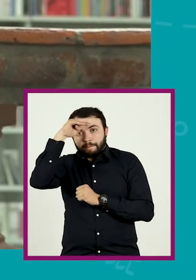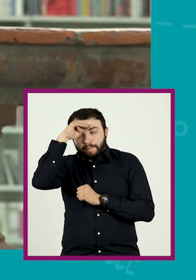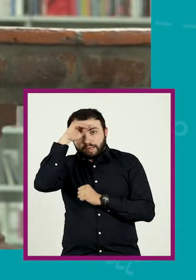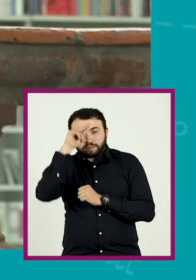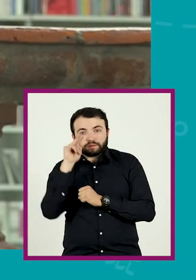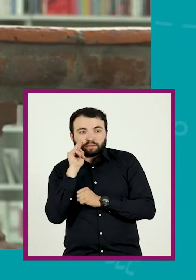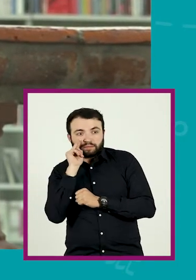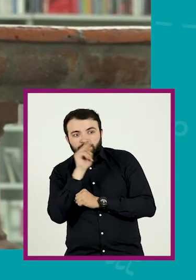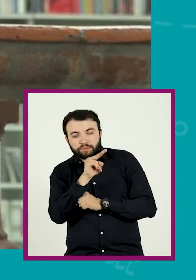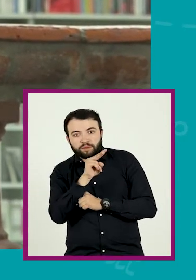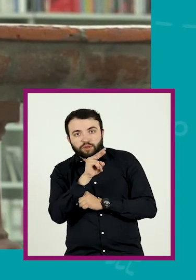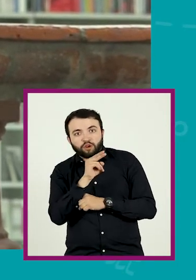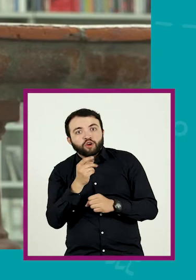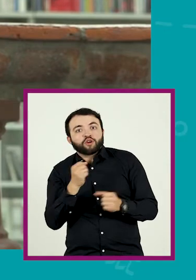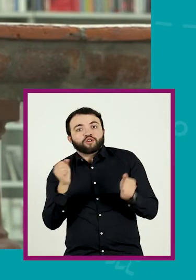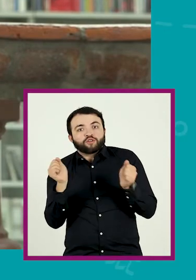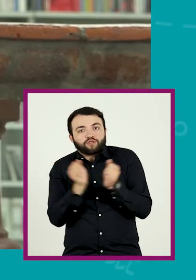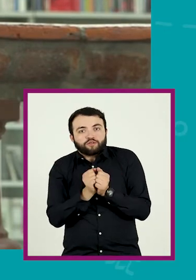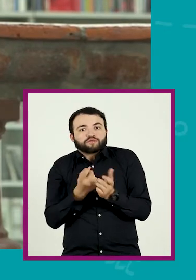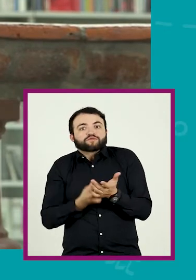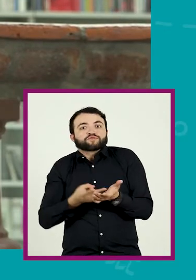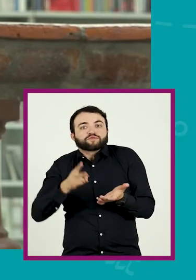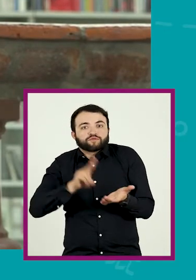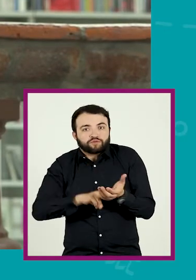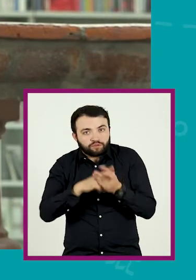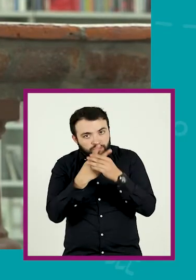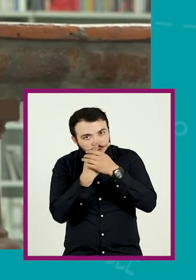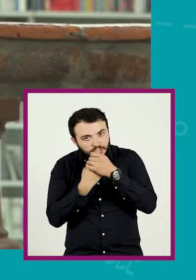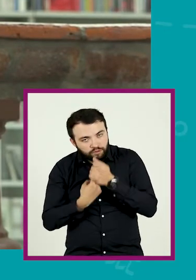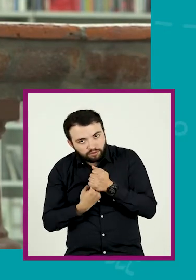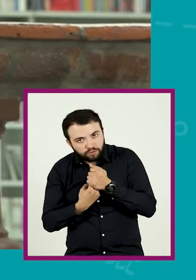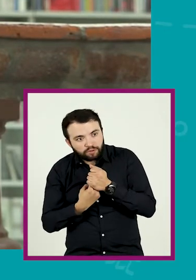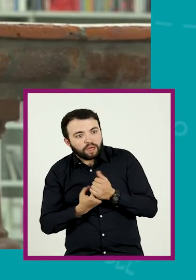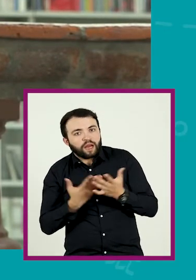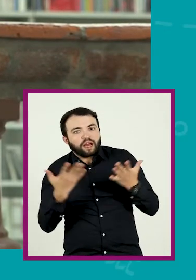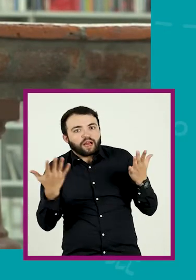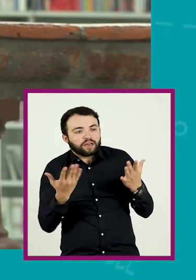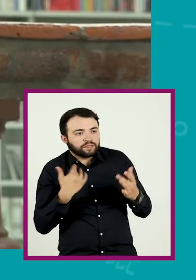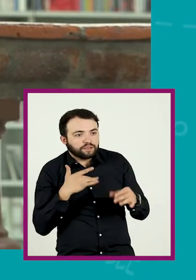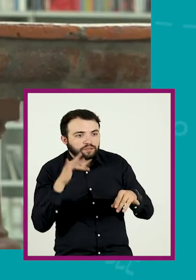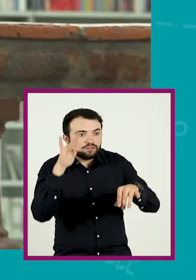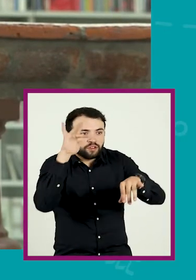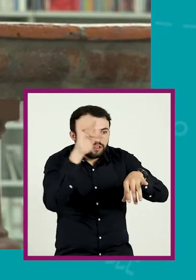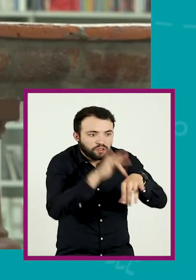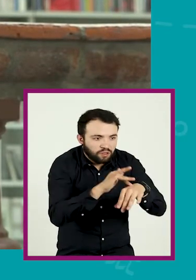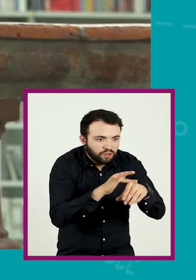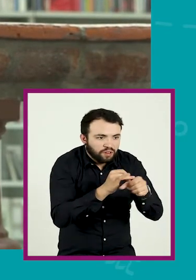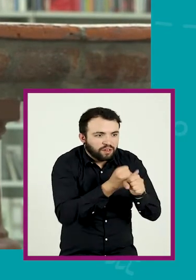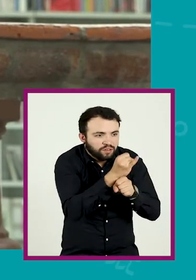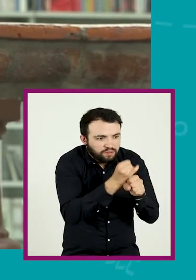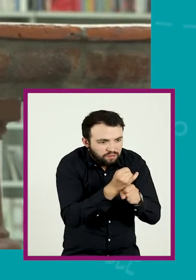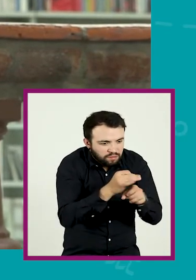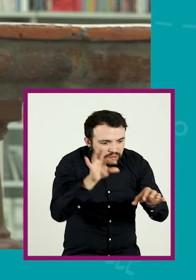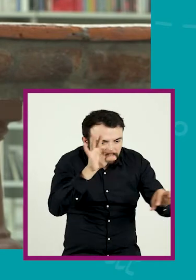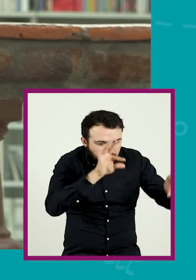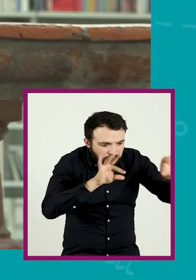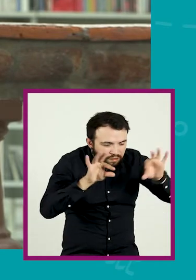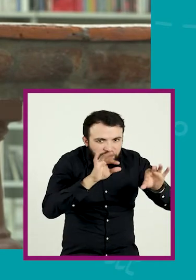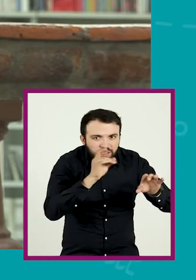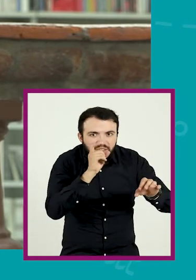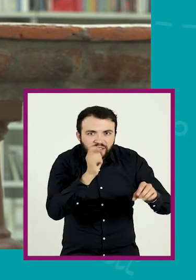entidades teóricas que, de las cuales no tenemos una manera un método para verificar,